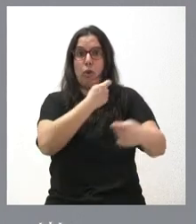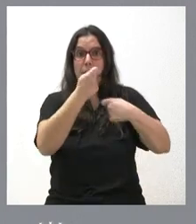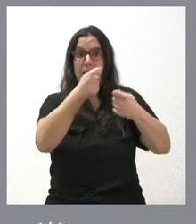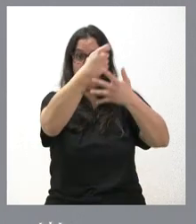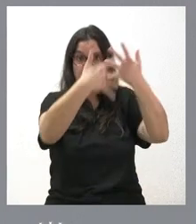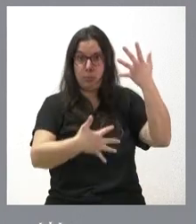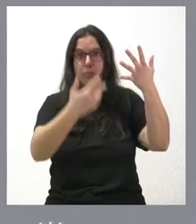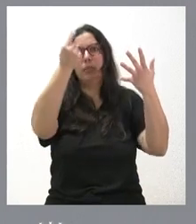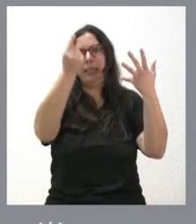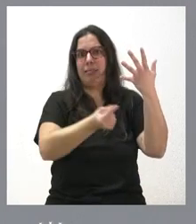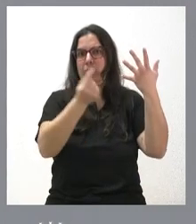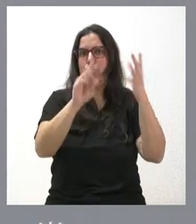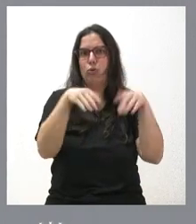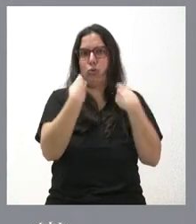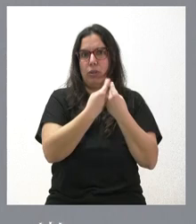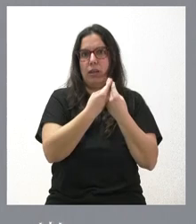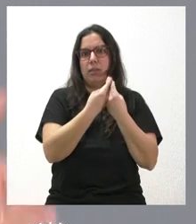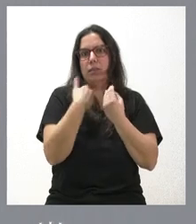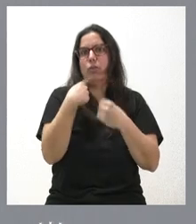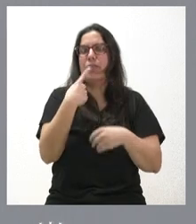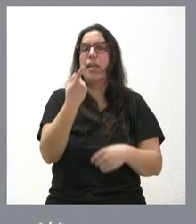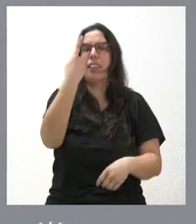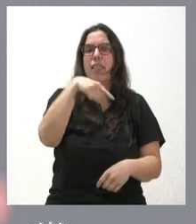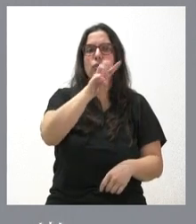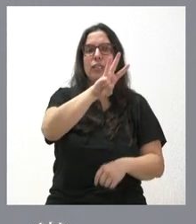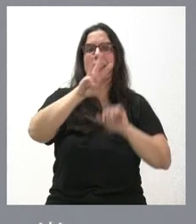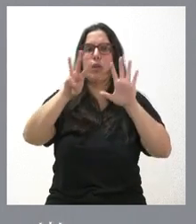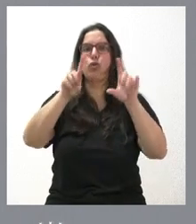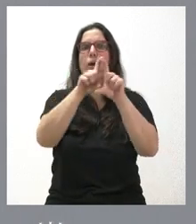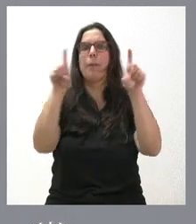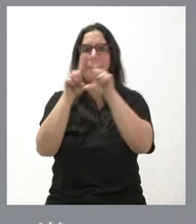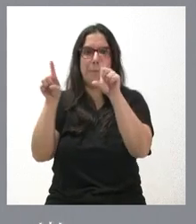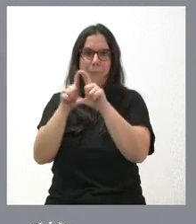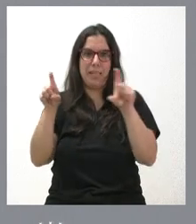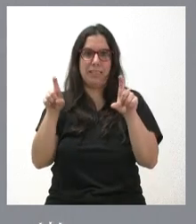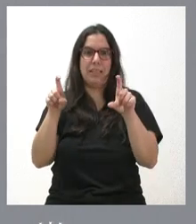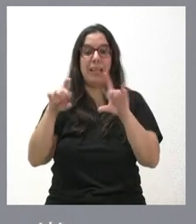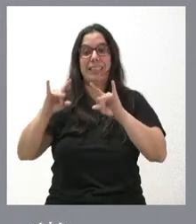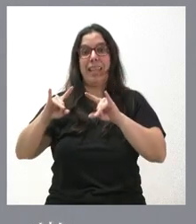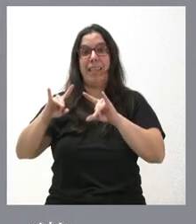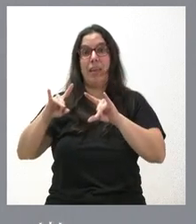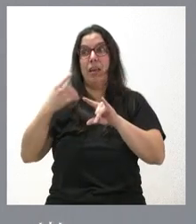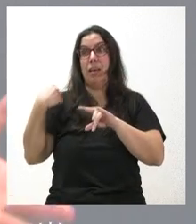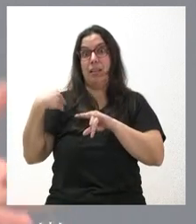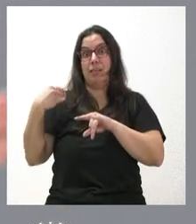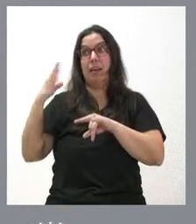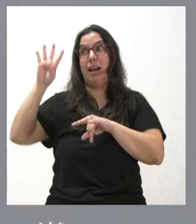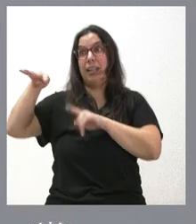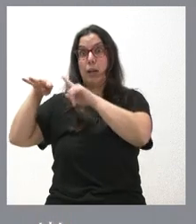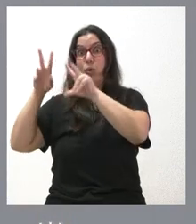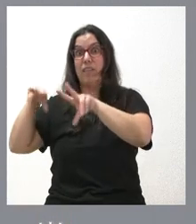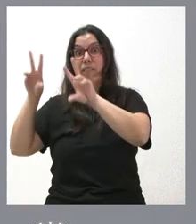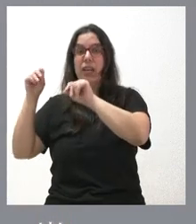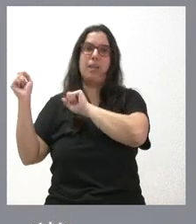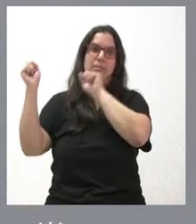análisis de registro mercantil pues es la cifra que sale son 138 empresas las que cambiaron su sede social desde Cataluña desde el momento que se